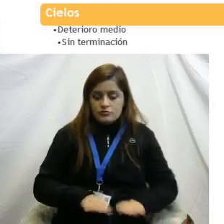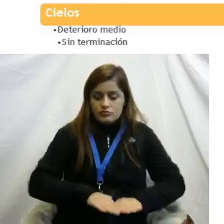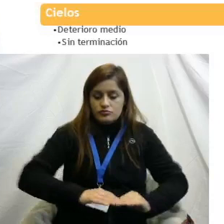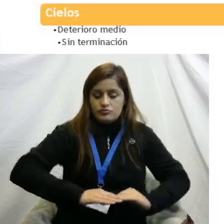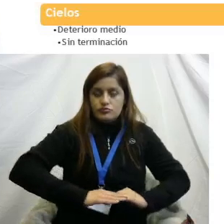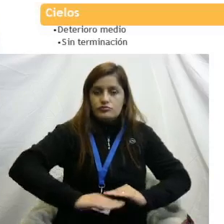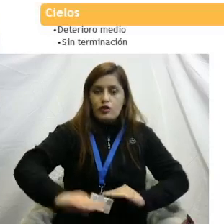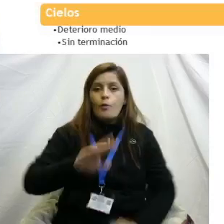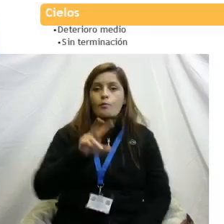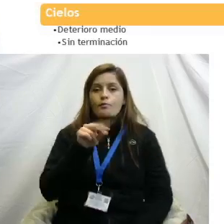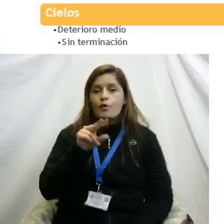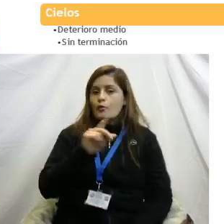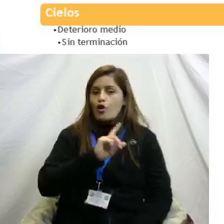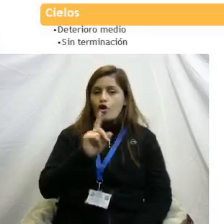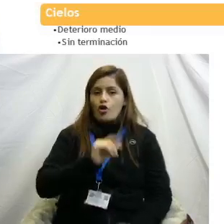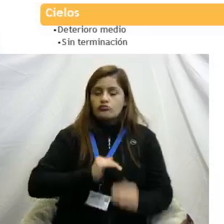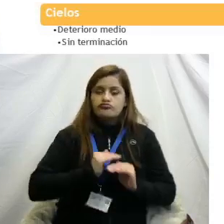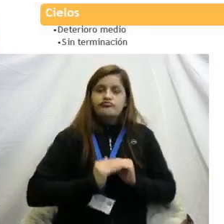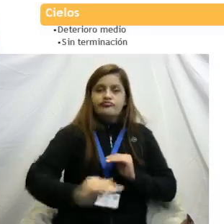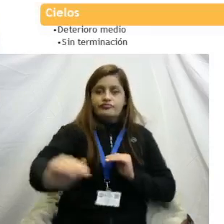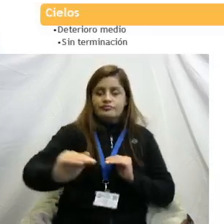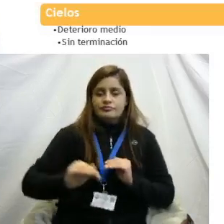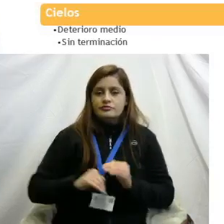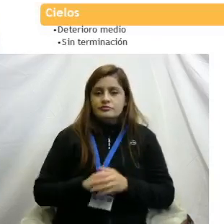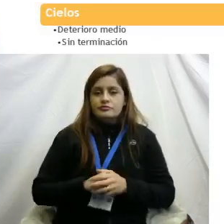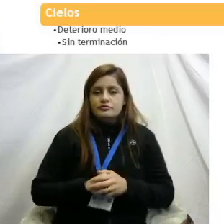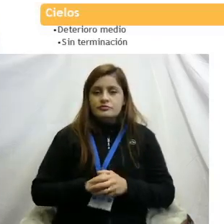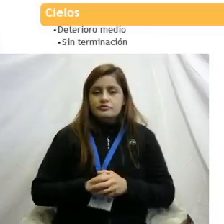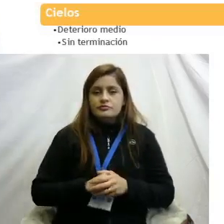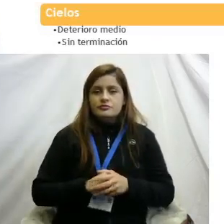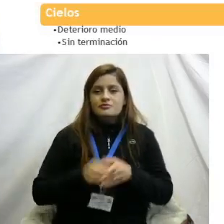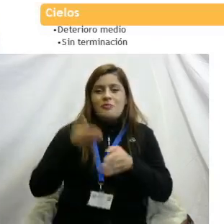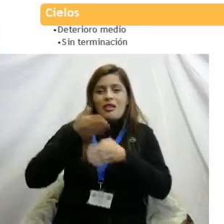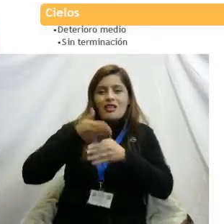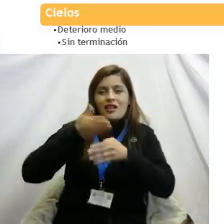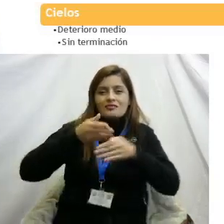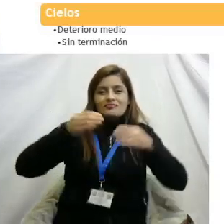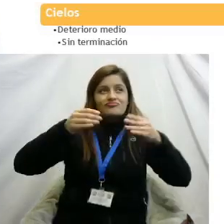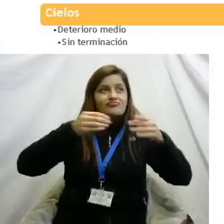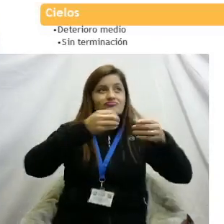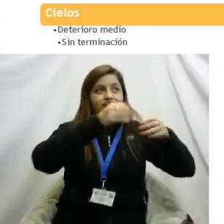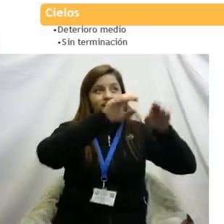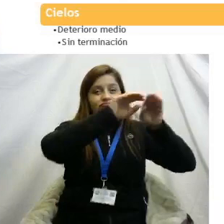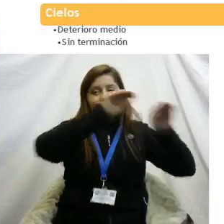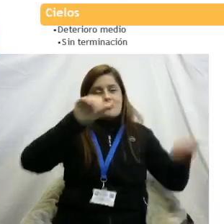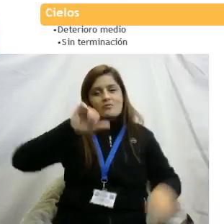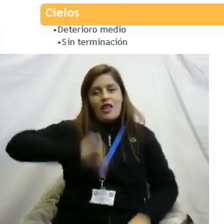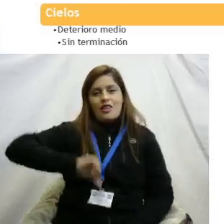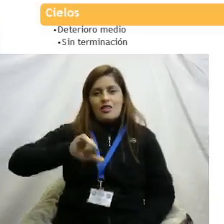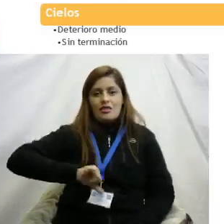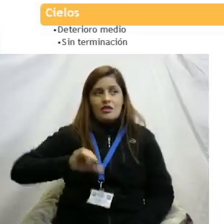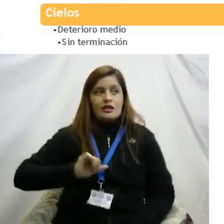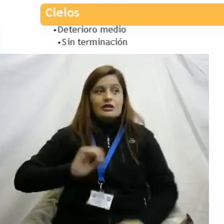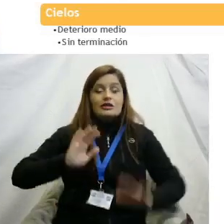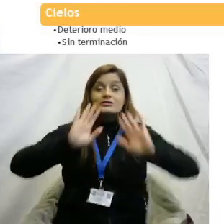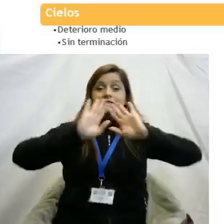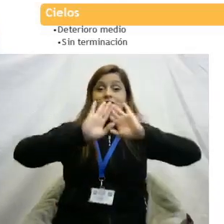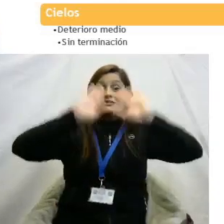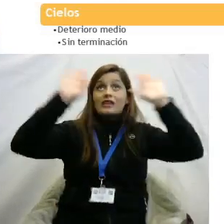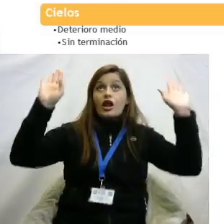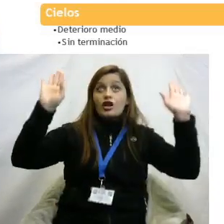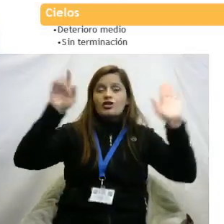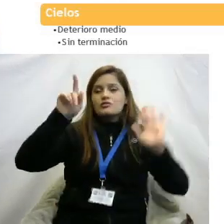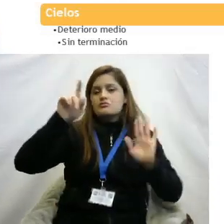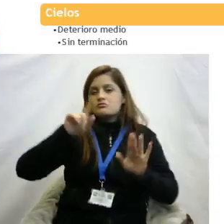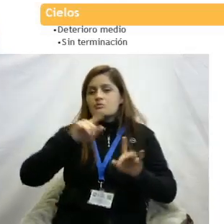revestimiento y la tabiquería está con un nivel de deterioro alta, ¿ya? Los cielos tienen un nivel de deterioro medio y están